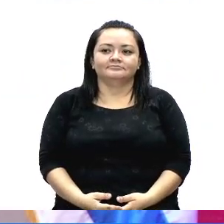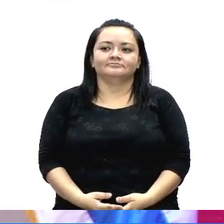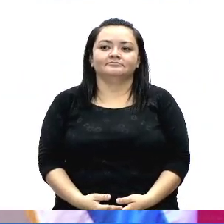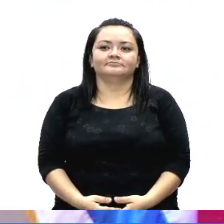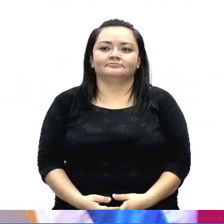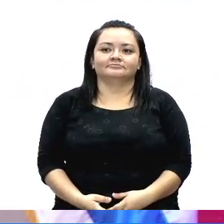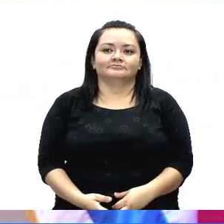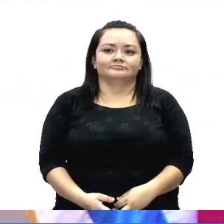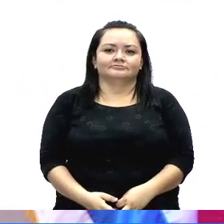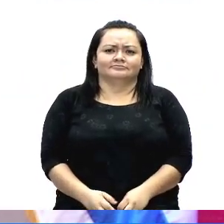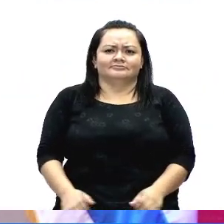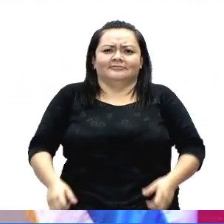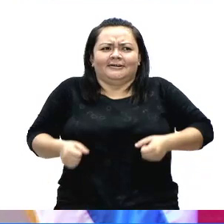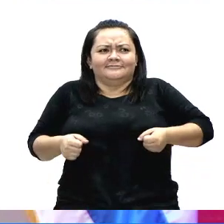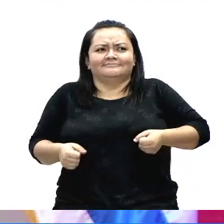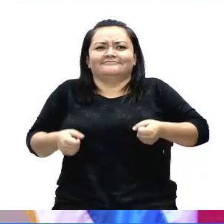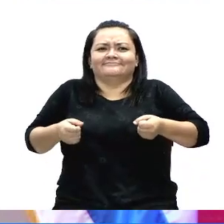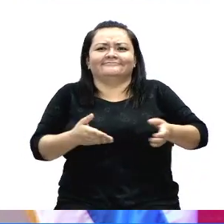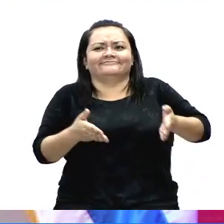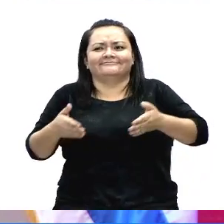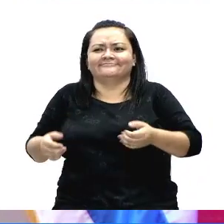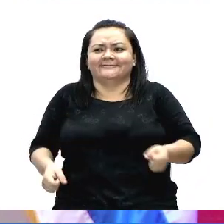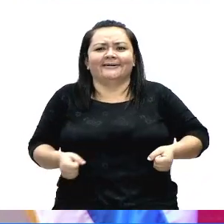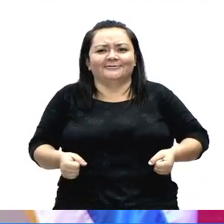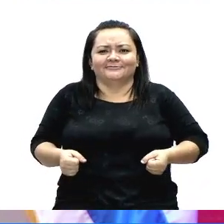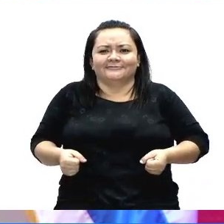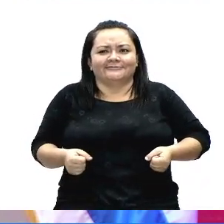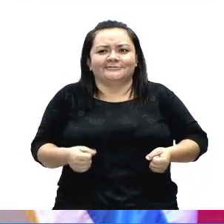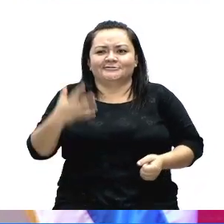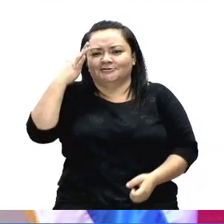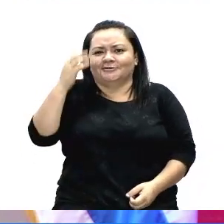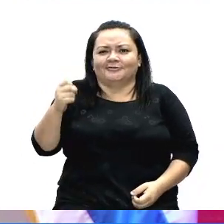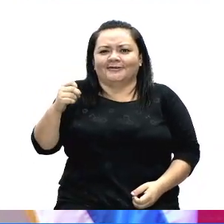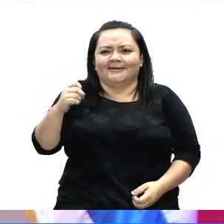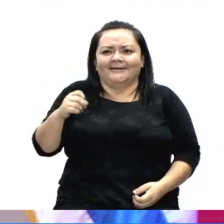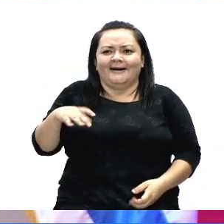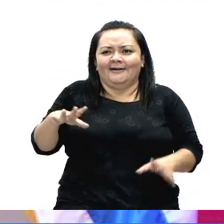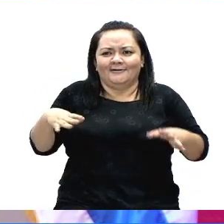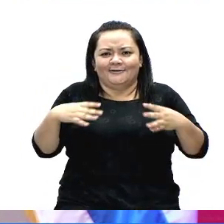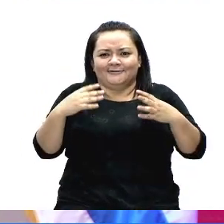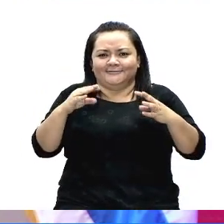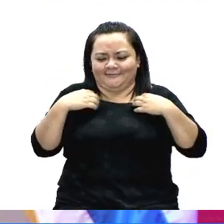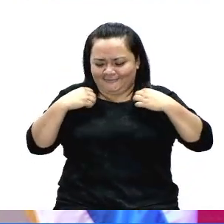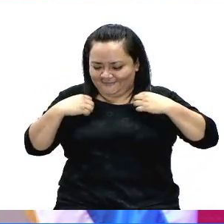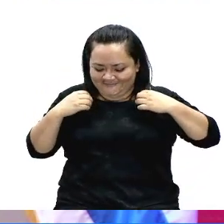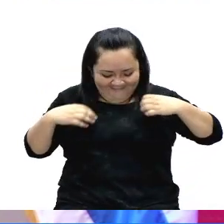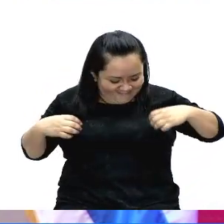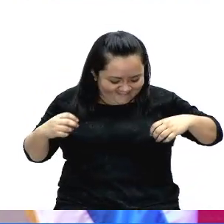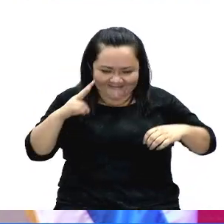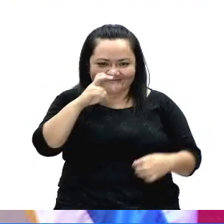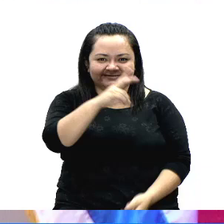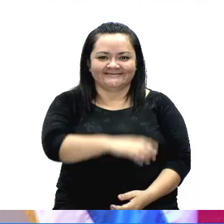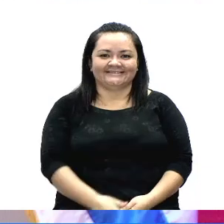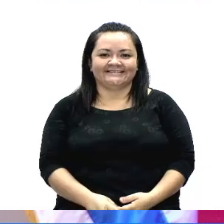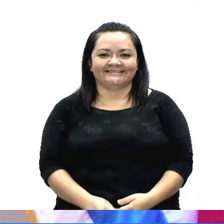mira que yo creo que algún día la ropa también nada